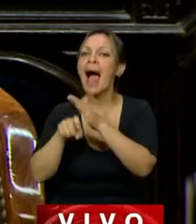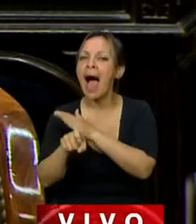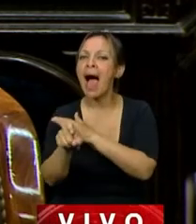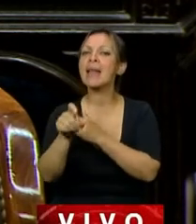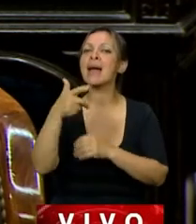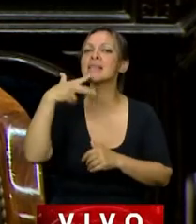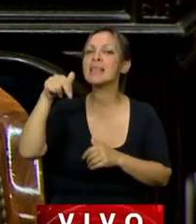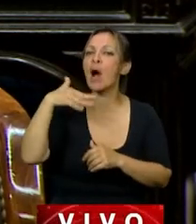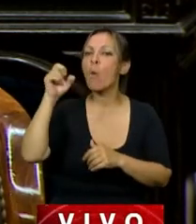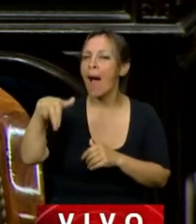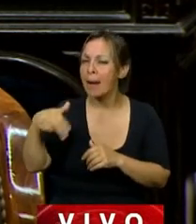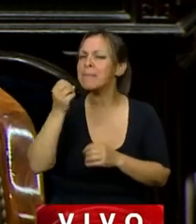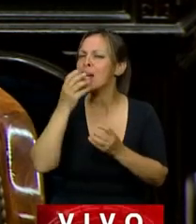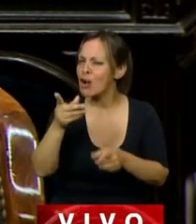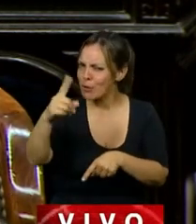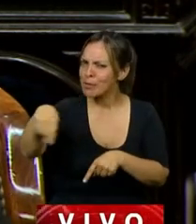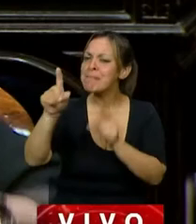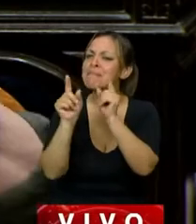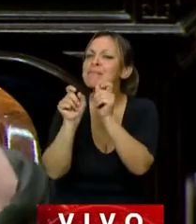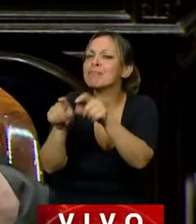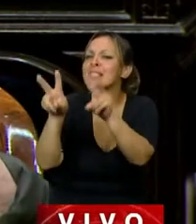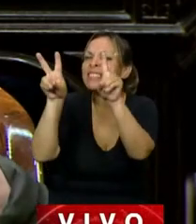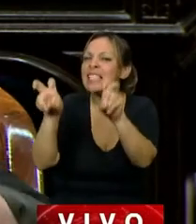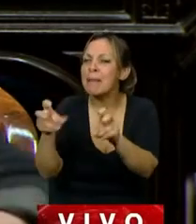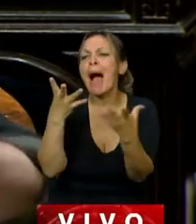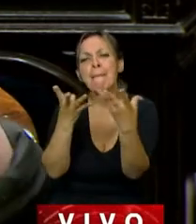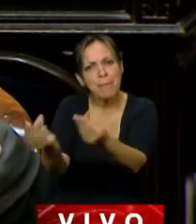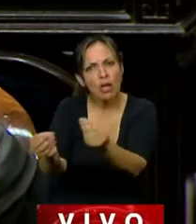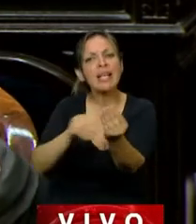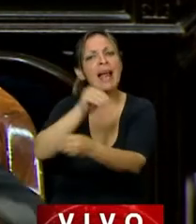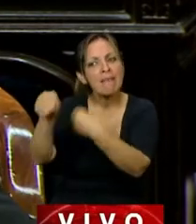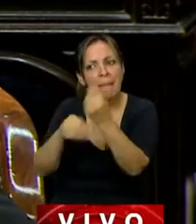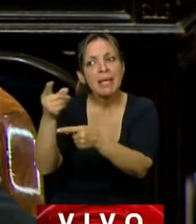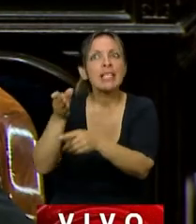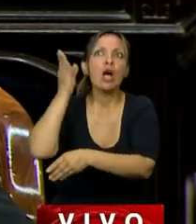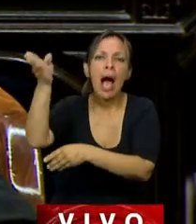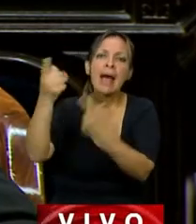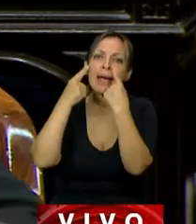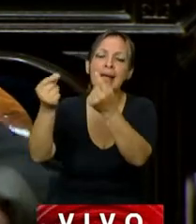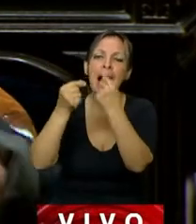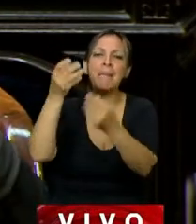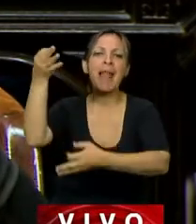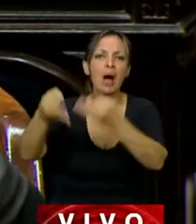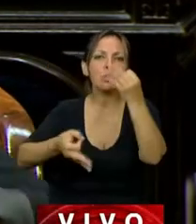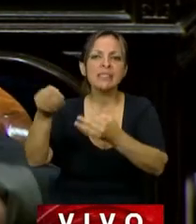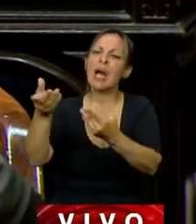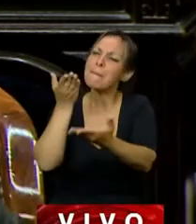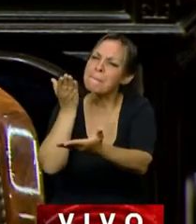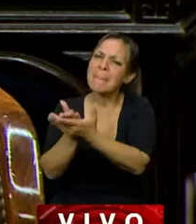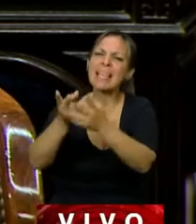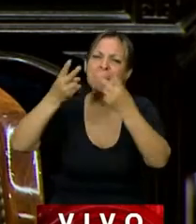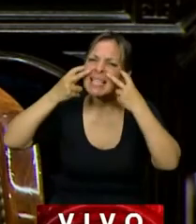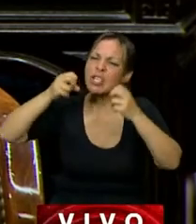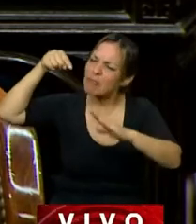esos familiares que están hoy frente a la justicia pidiendo que se investigue